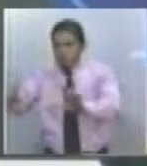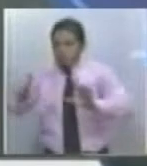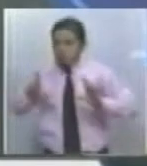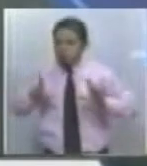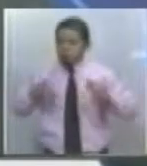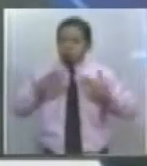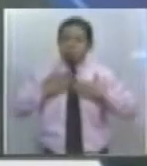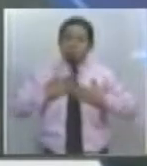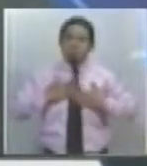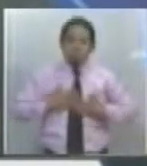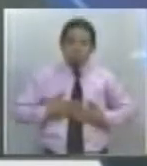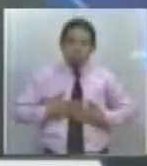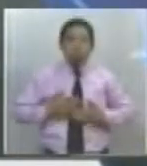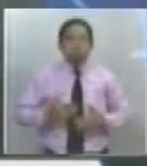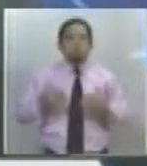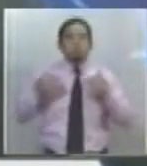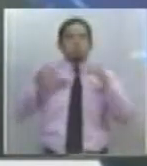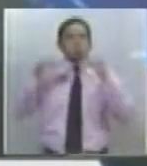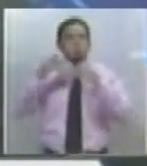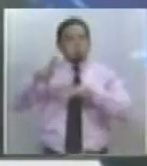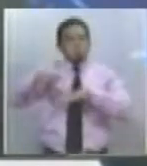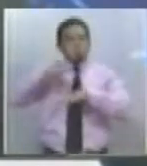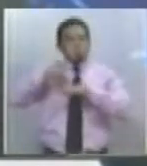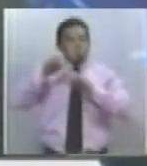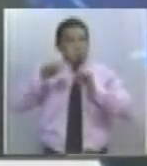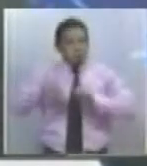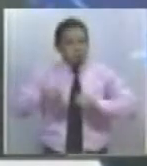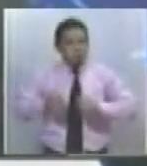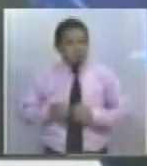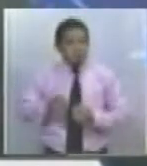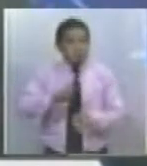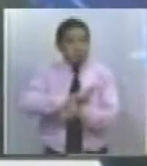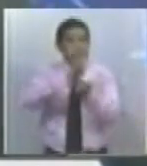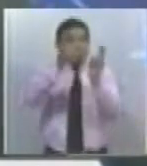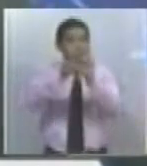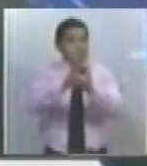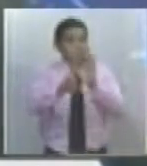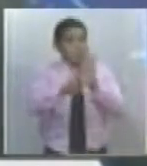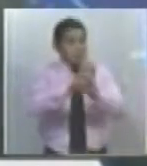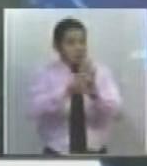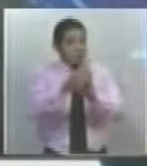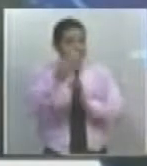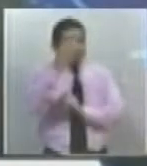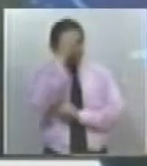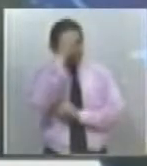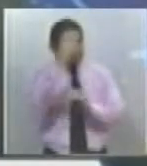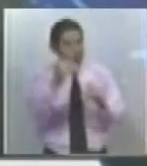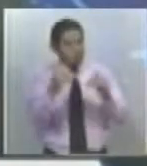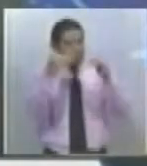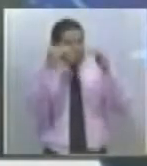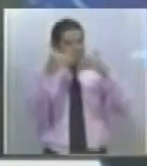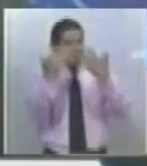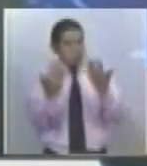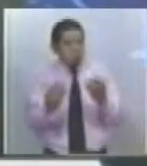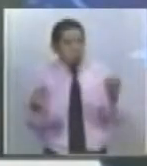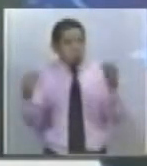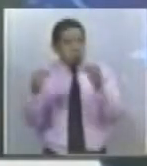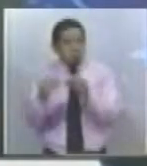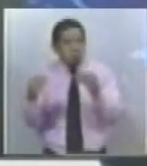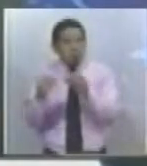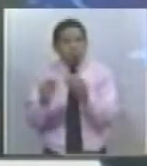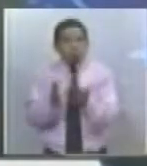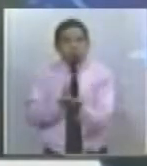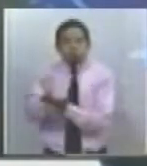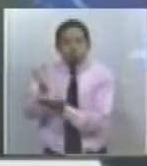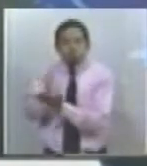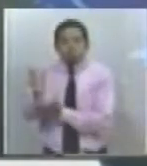poder seguirse especializando. La importancia de las reformas a esta ley va a revitalizar las carreras tecnológicas